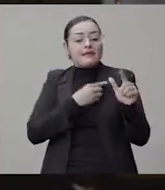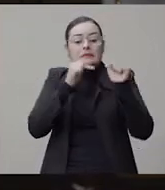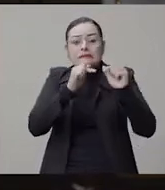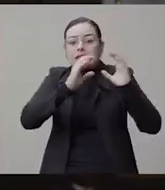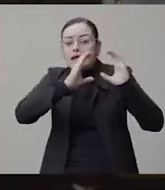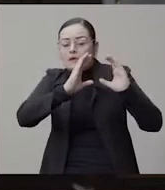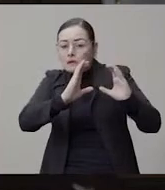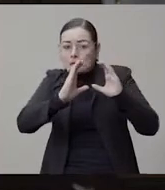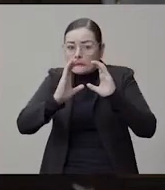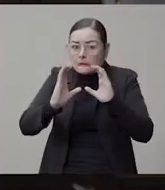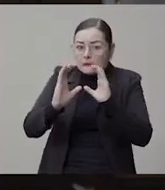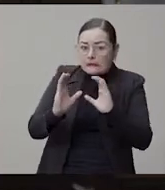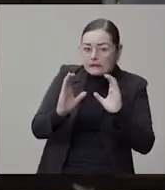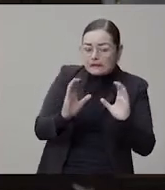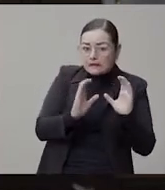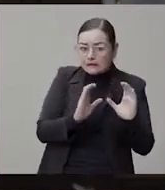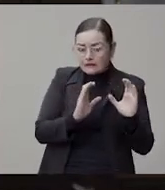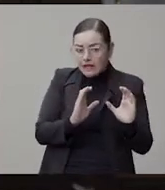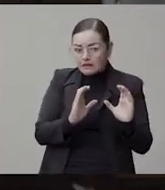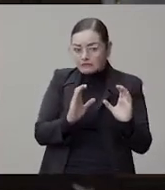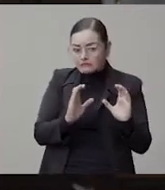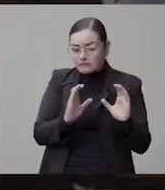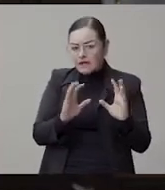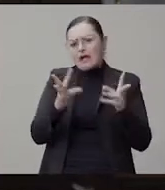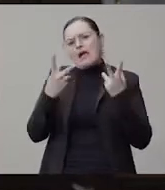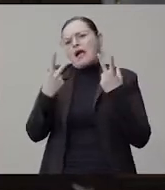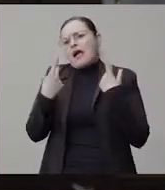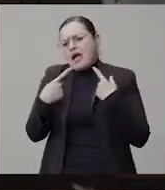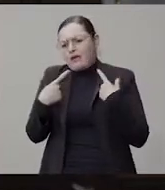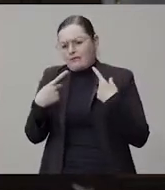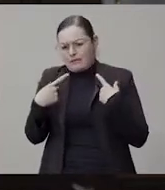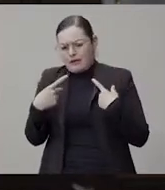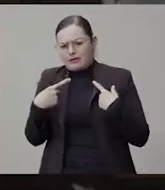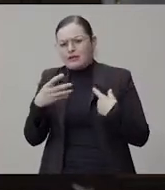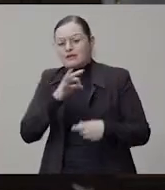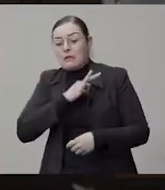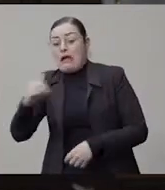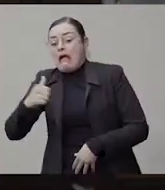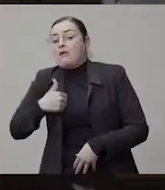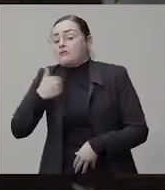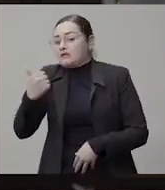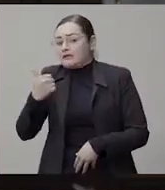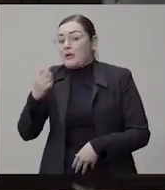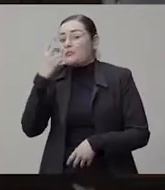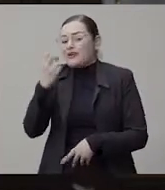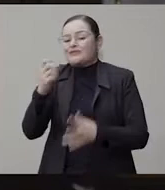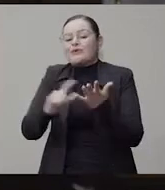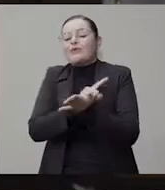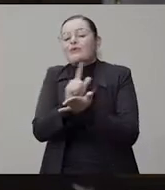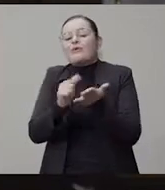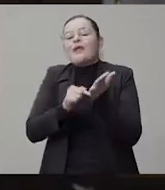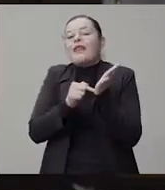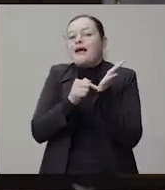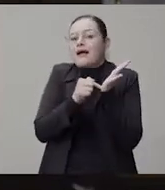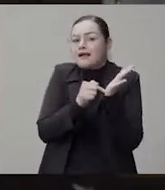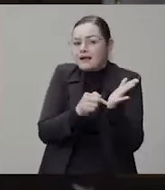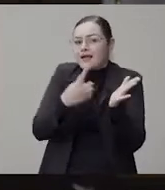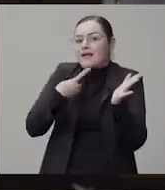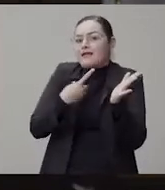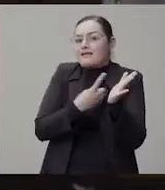es frágil hay que protegerla de la arbitrariedad y el abuso eso se hace con la ley en la mano